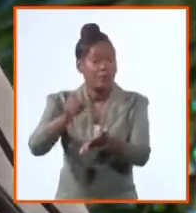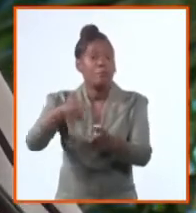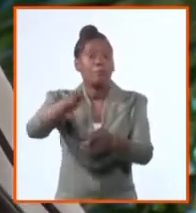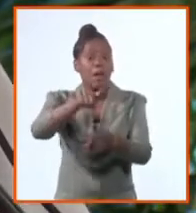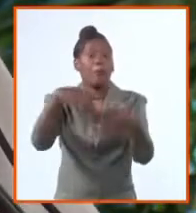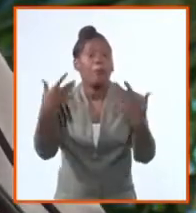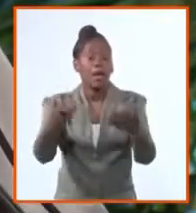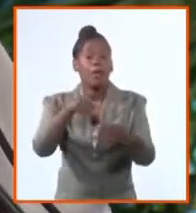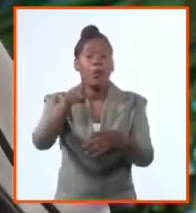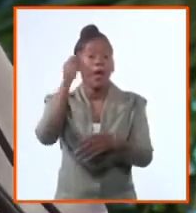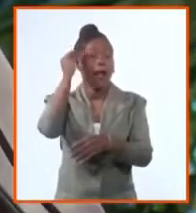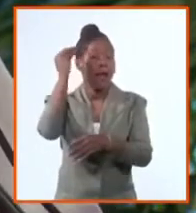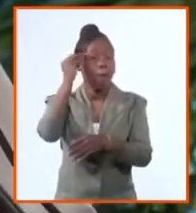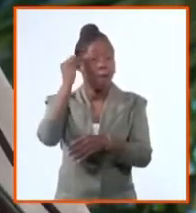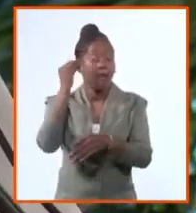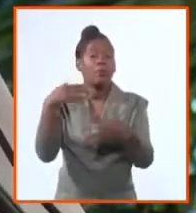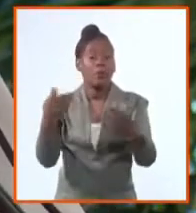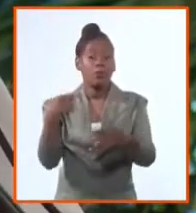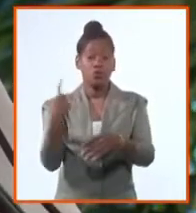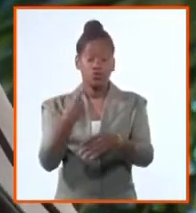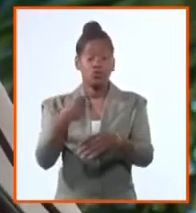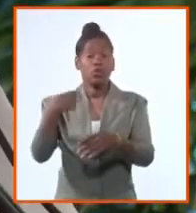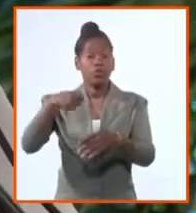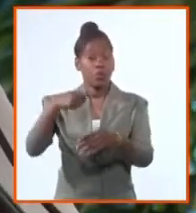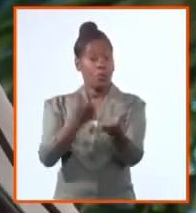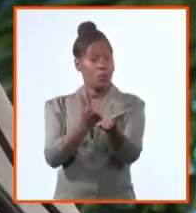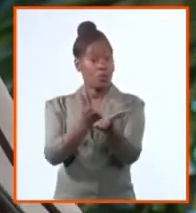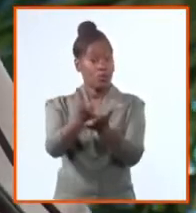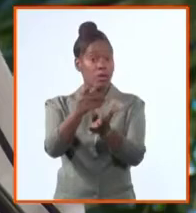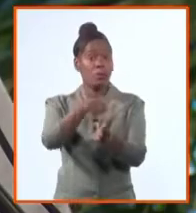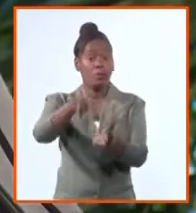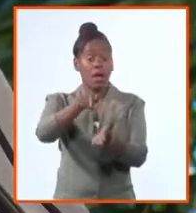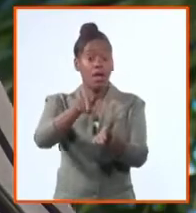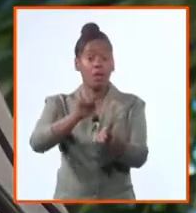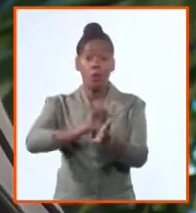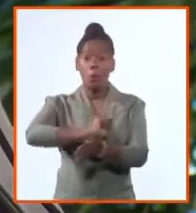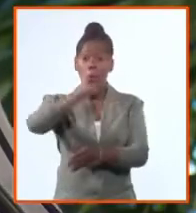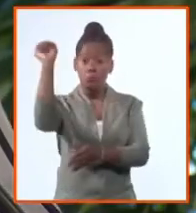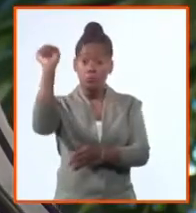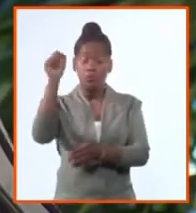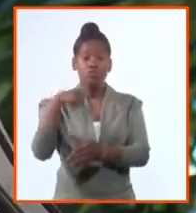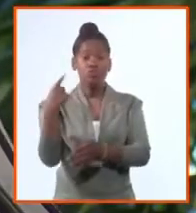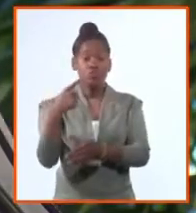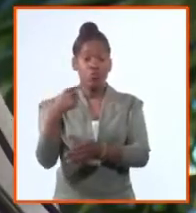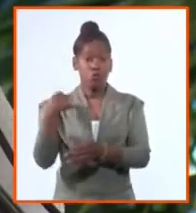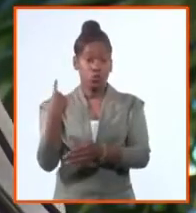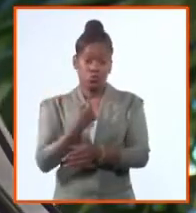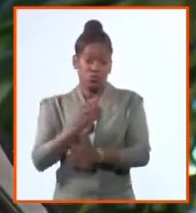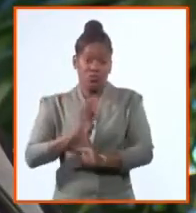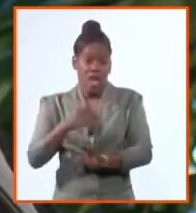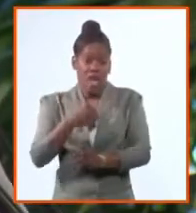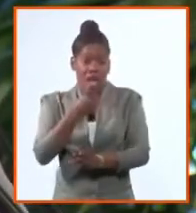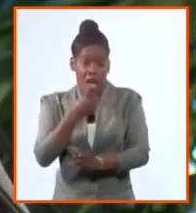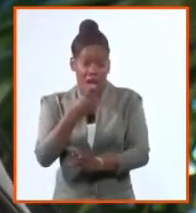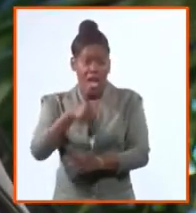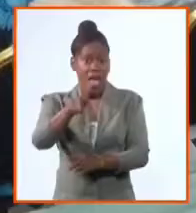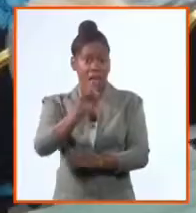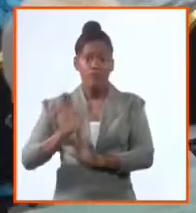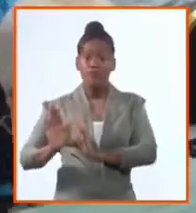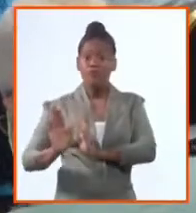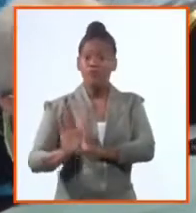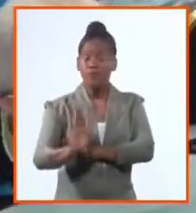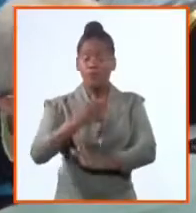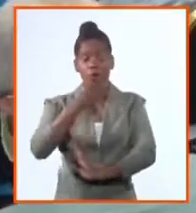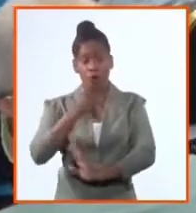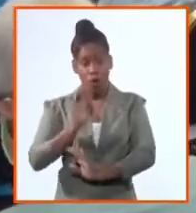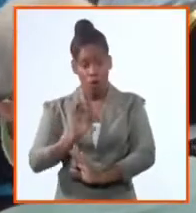interesan al país hoy, y se lo digo porque yo llevo esos países, los llevo yo en el centro precisamente, y me llueven las peticiones de los organismos, porque no tienen gente que